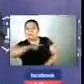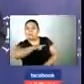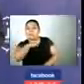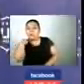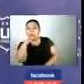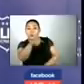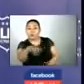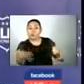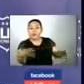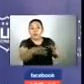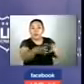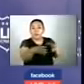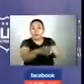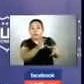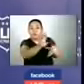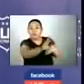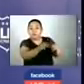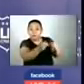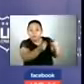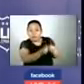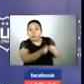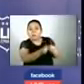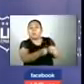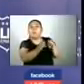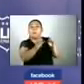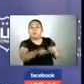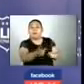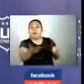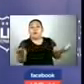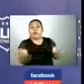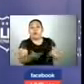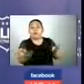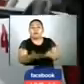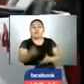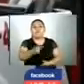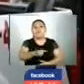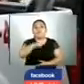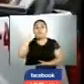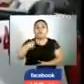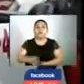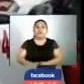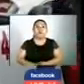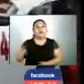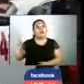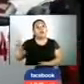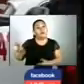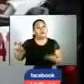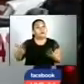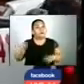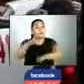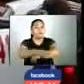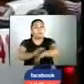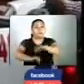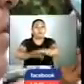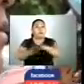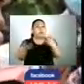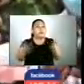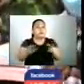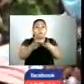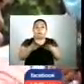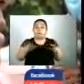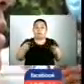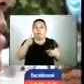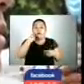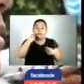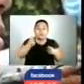sus unidades primarias en el terreno para llevar a cabo la ejecución. Con esas detenciones se estaría resolviendo un crimen que